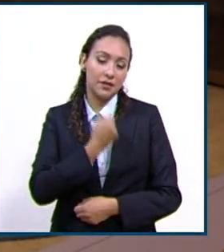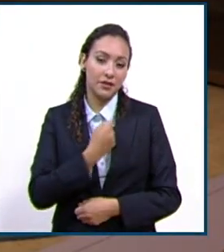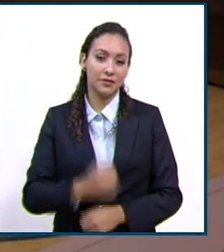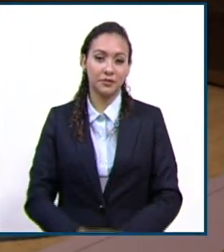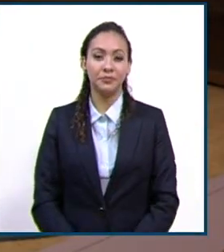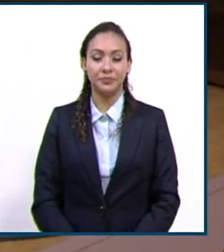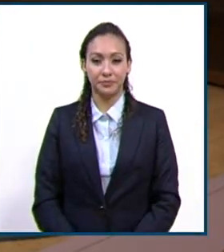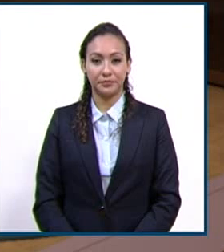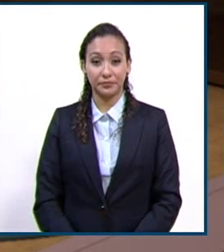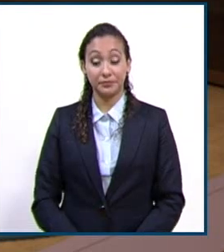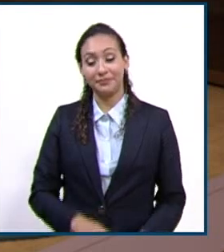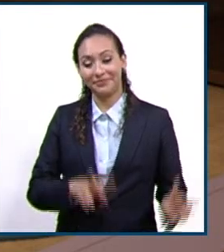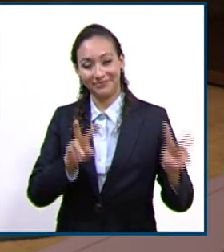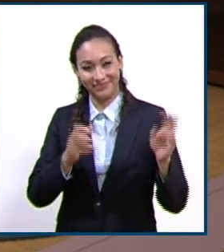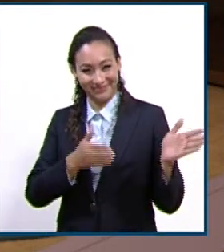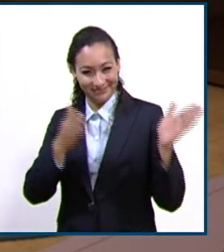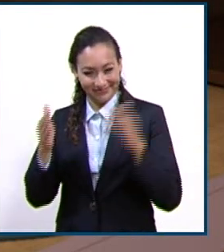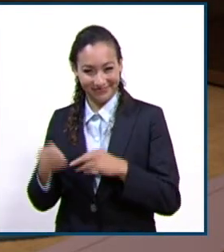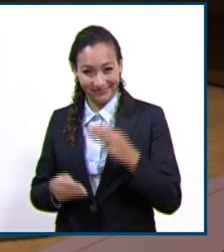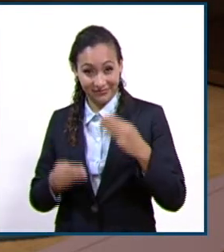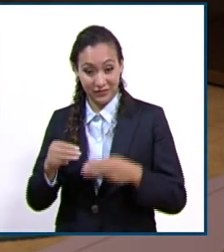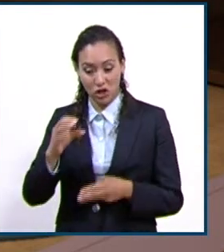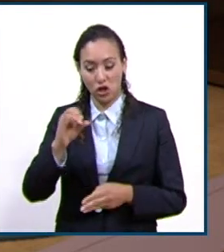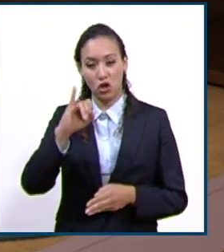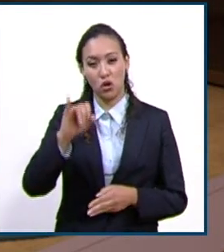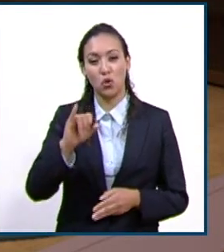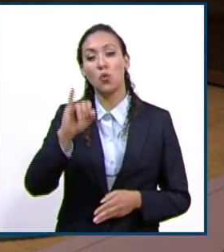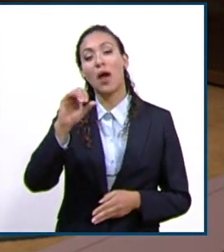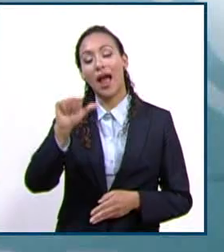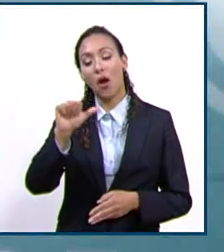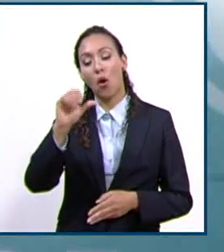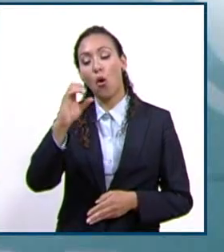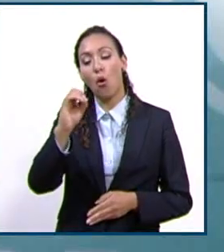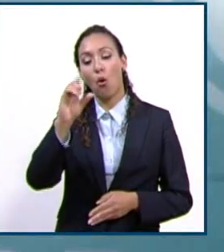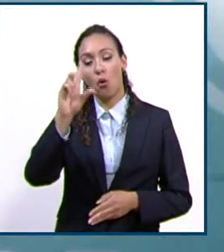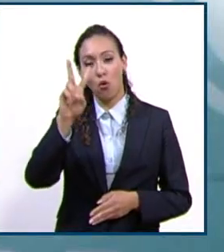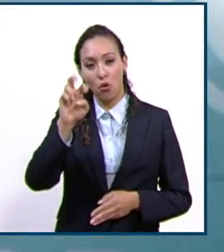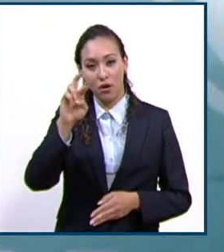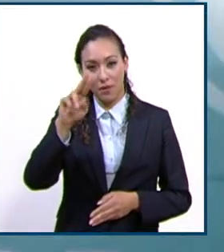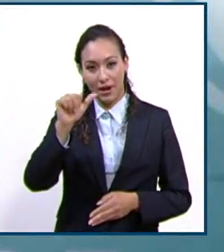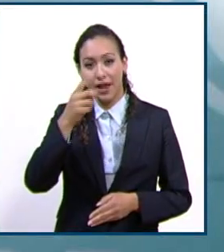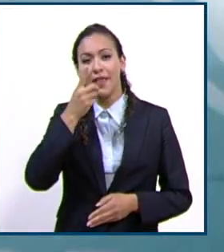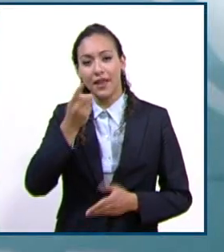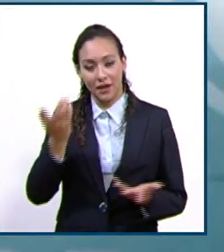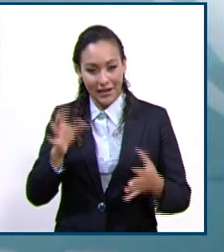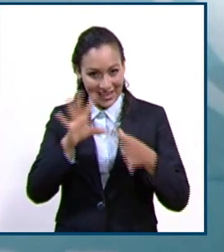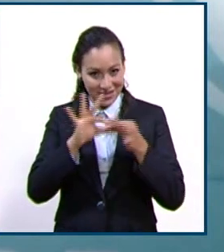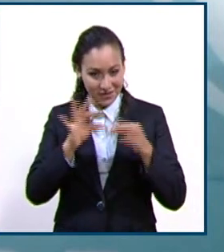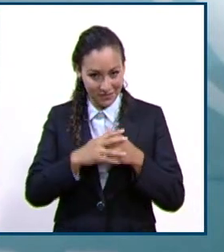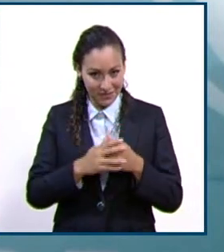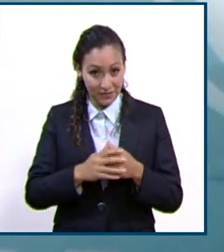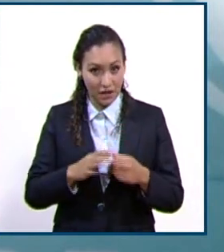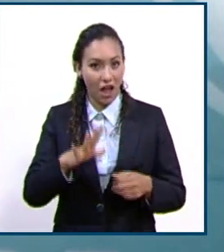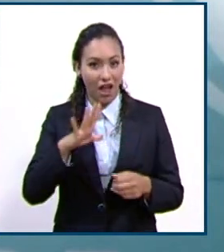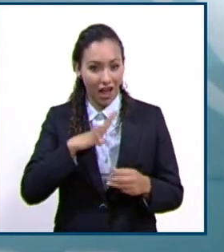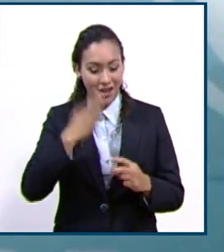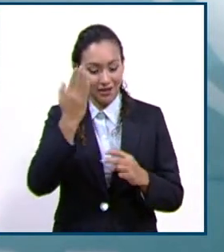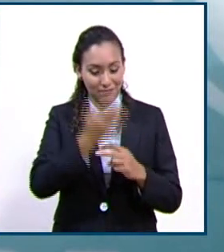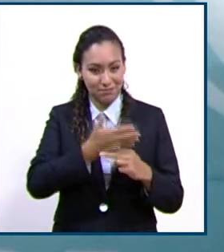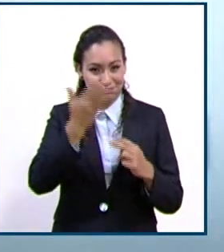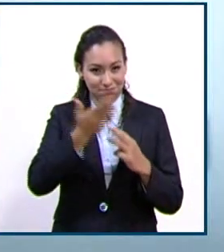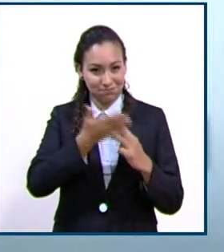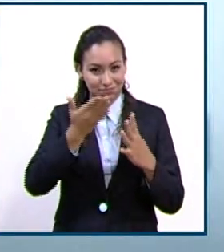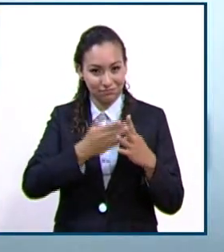Y en más temas, el magistrado Juan José Olvera López explicó cómo están divididas las competencias en los ámbitos de